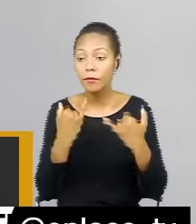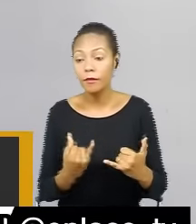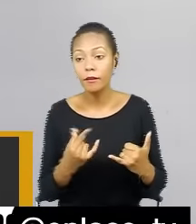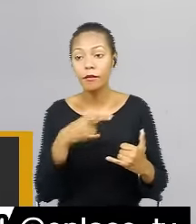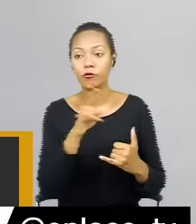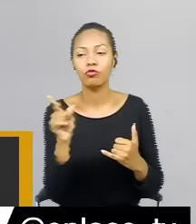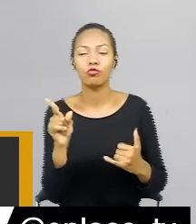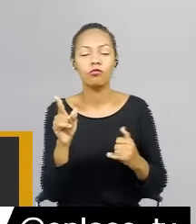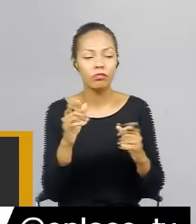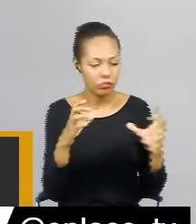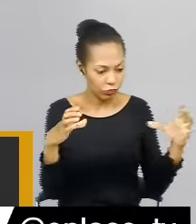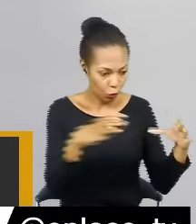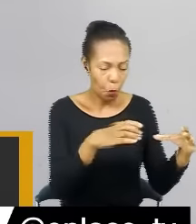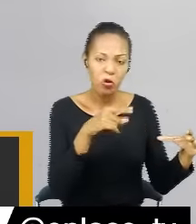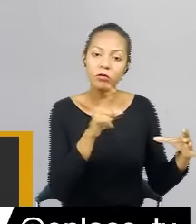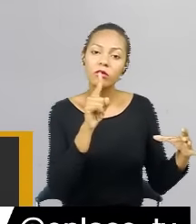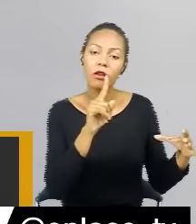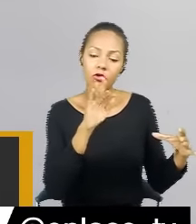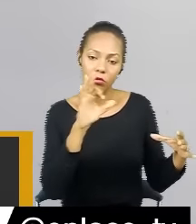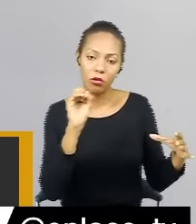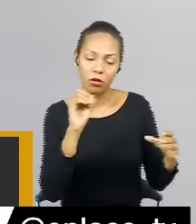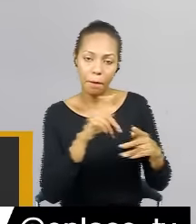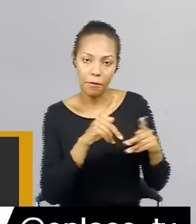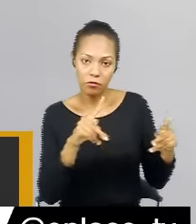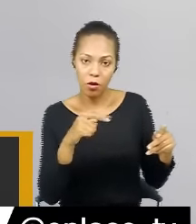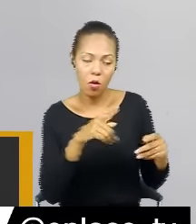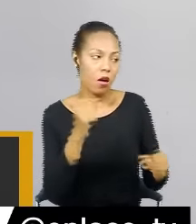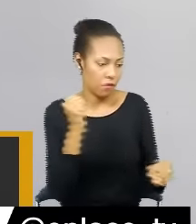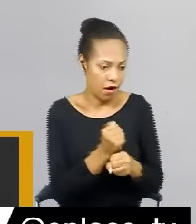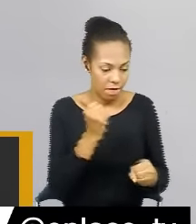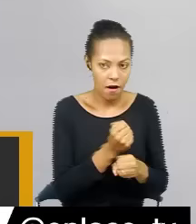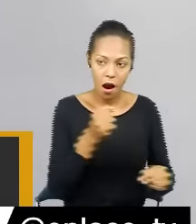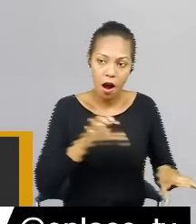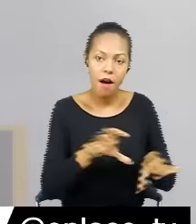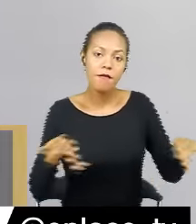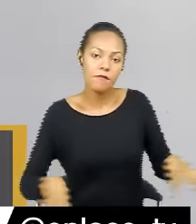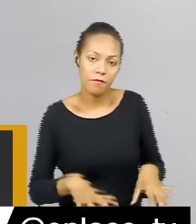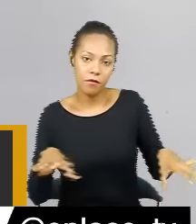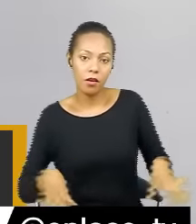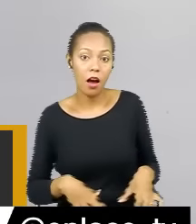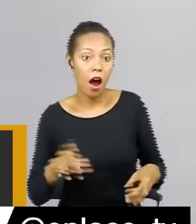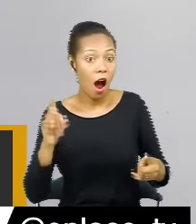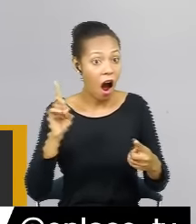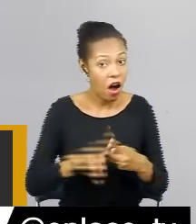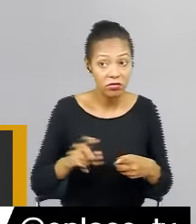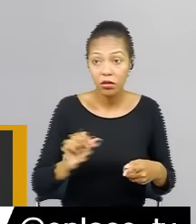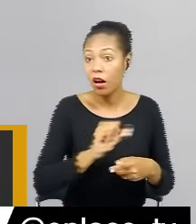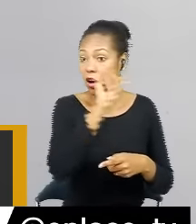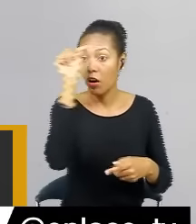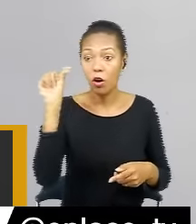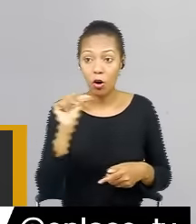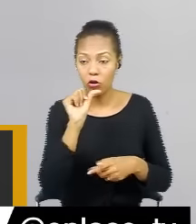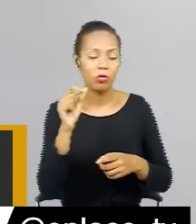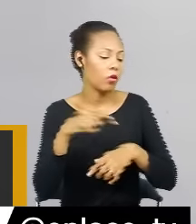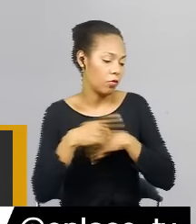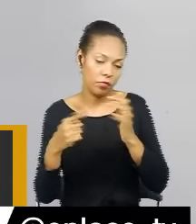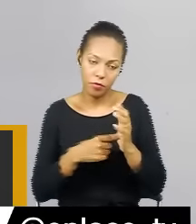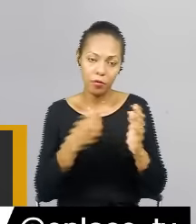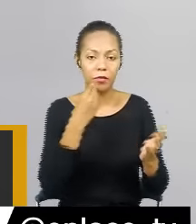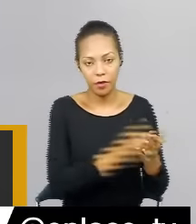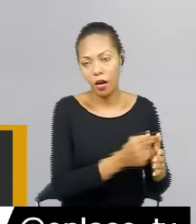de 130 personas de manera laboral y que al día de agosto están totalmente al día. Tenemos pendientes algunos pagos